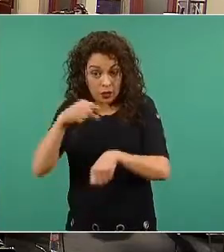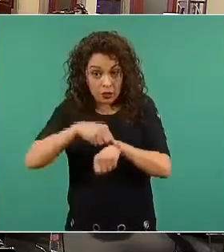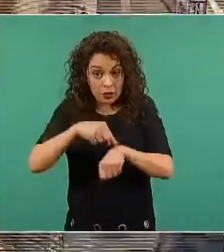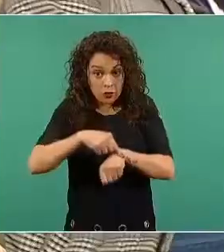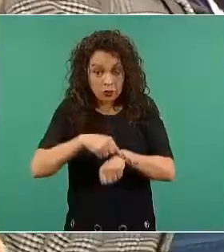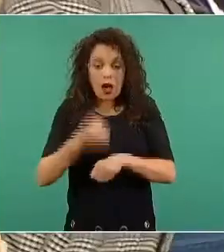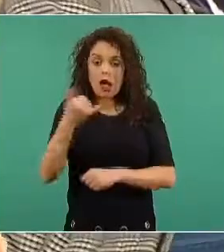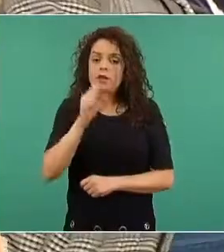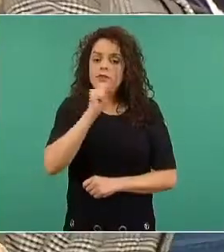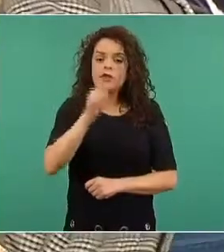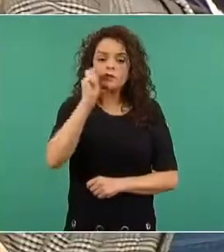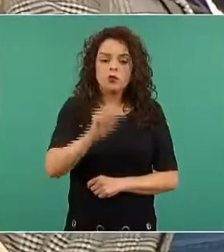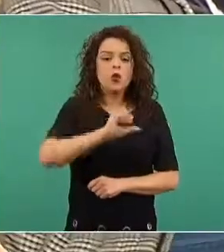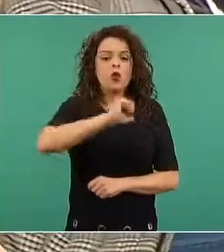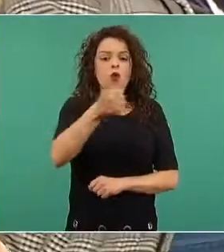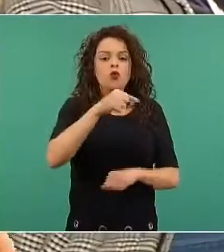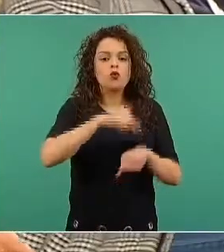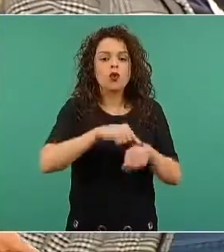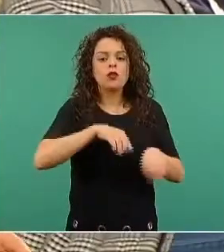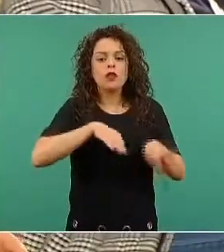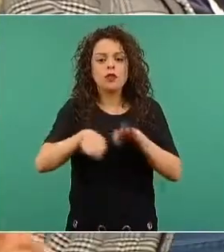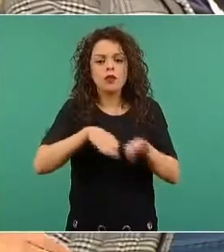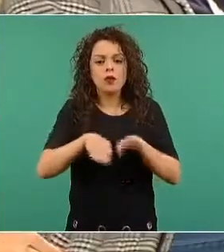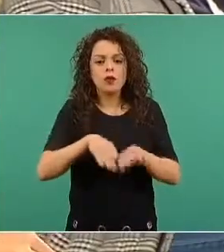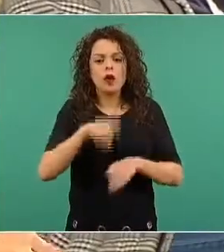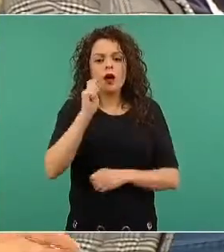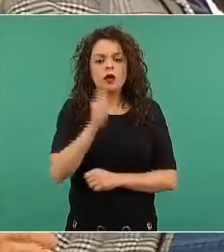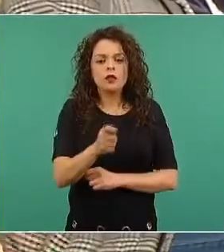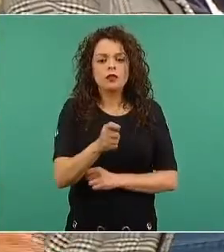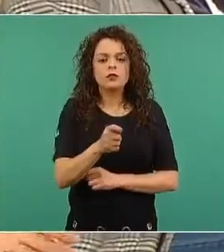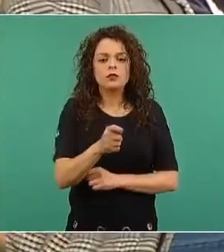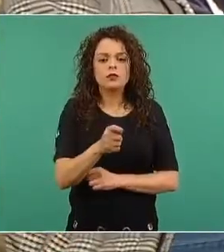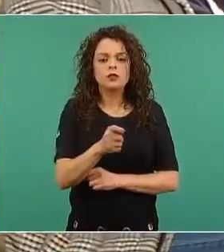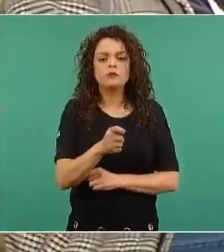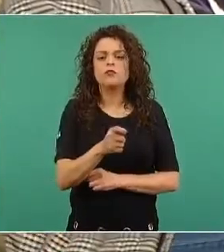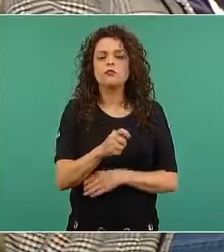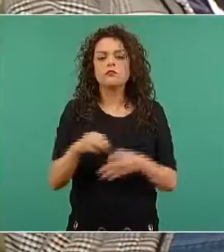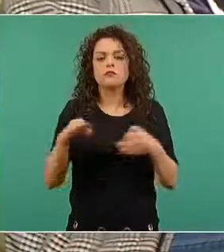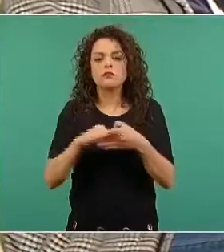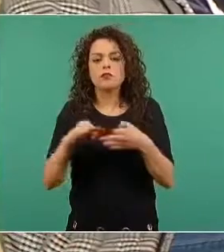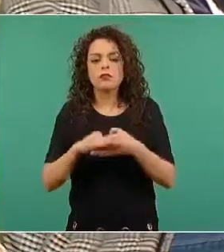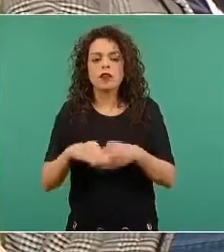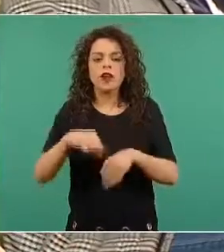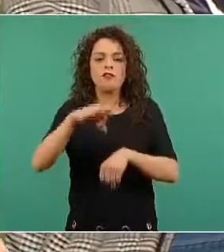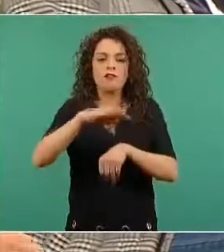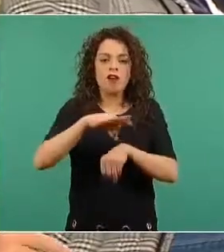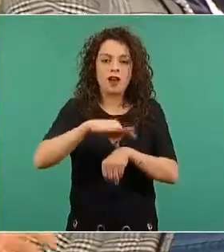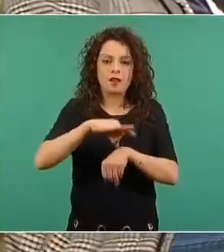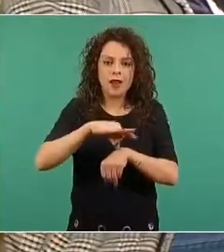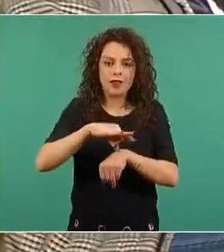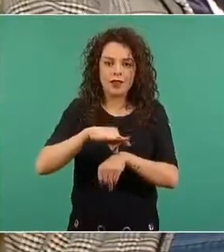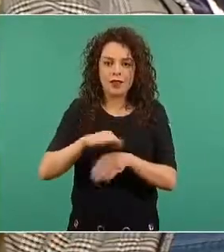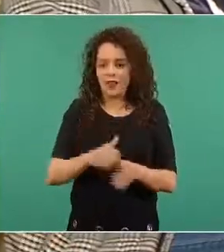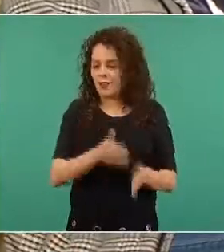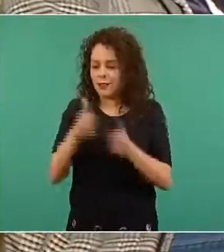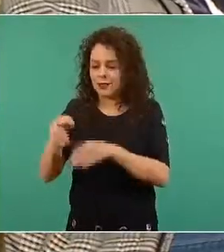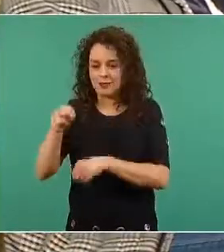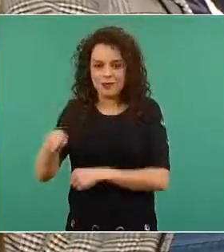inquietud sobre los médicos que trabajan en consultorios adyacentes a farmacias, que también están en contactos con personas